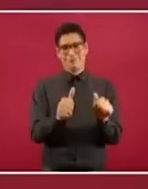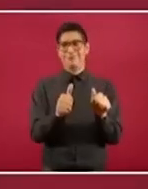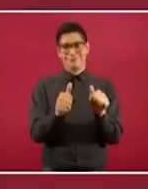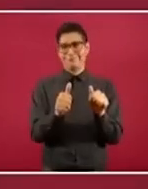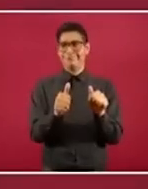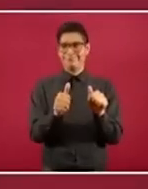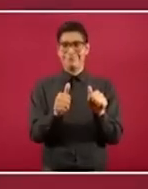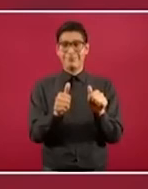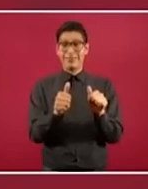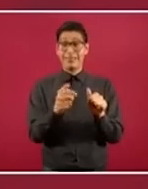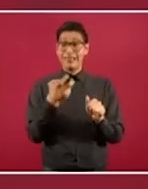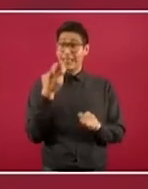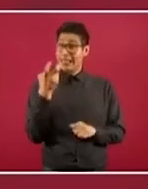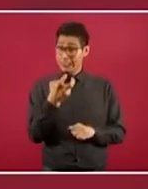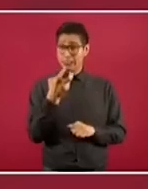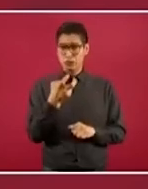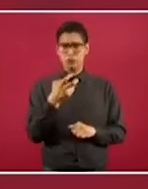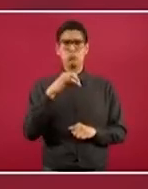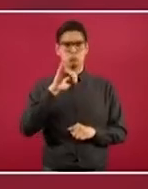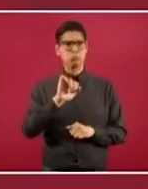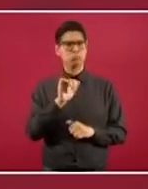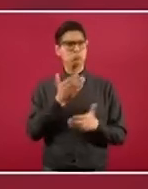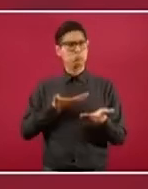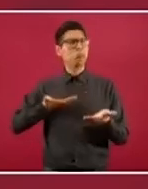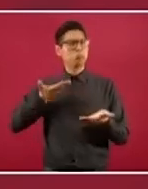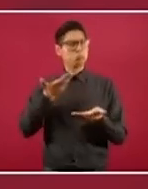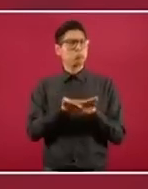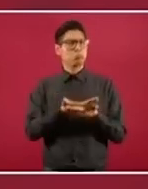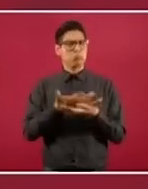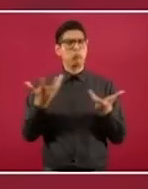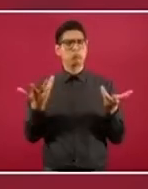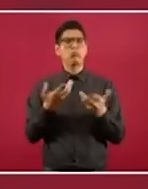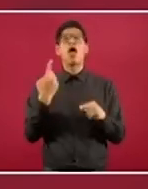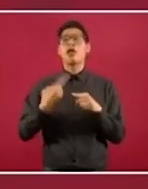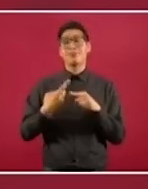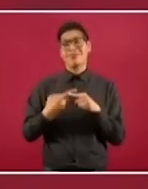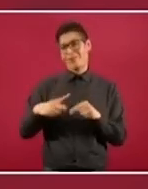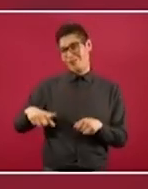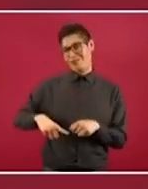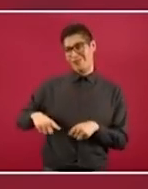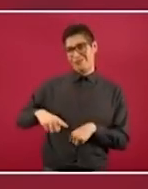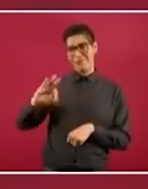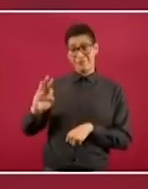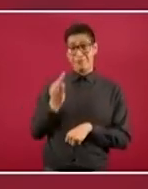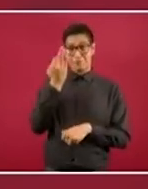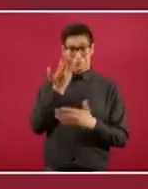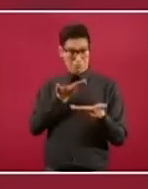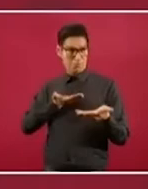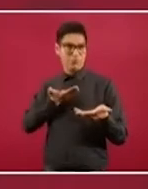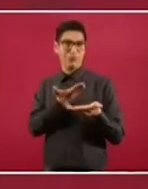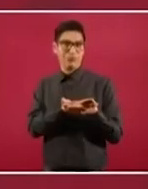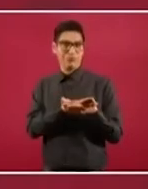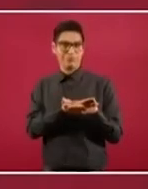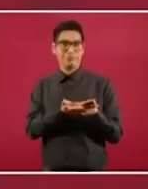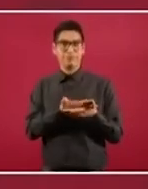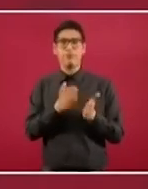acción propuesta por el gobierno federal y debe ser